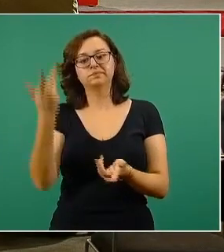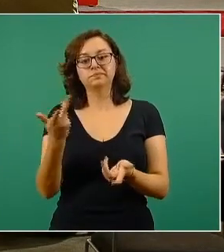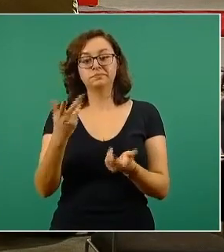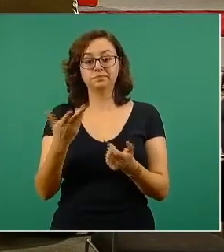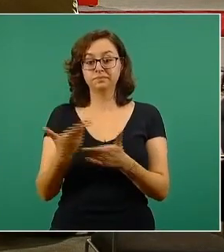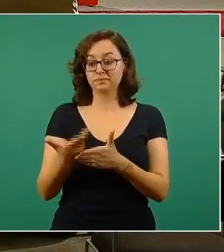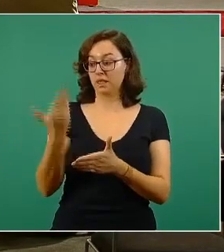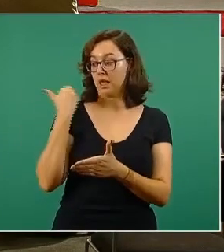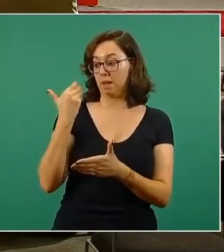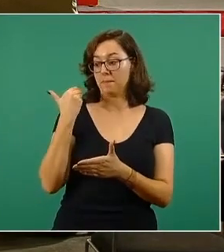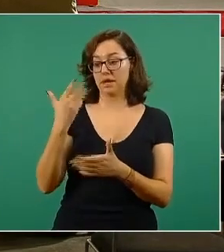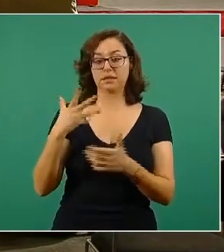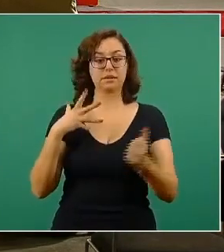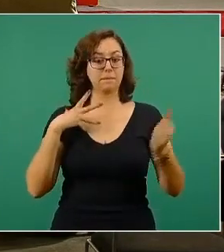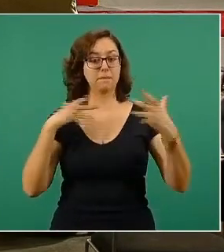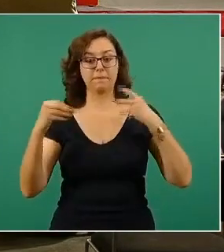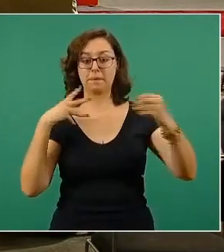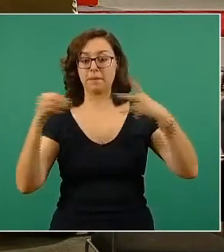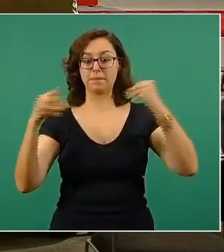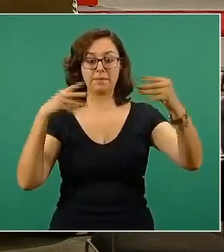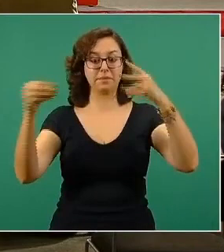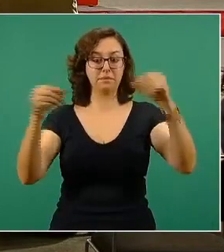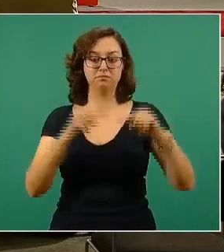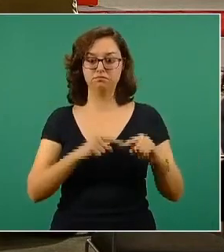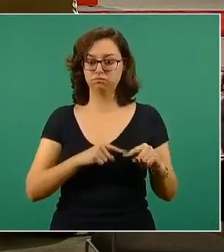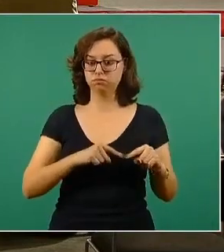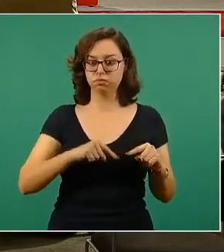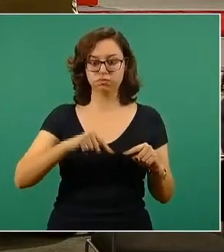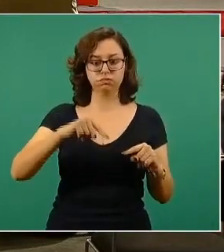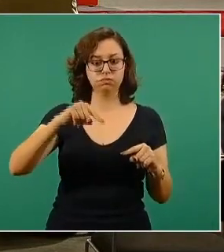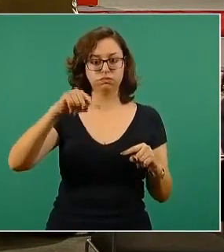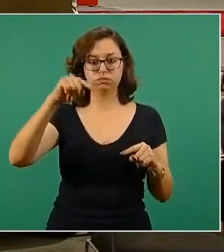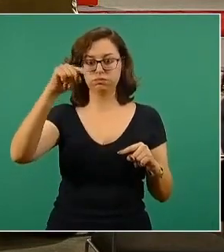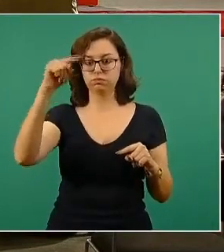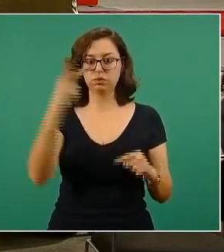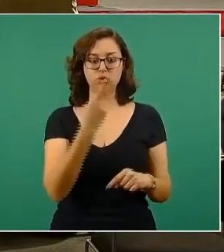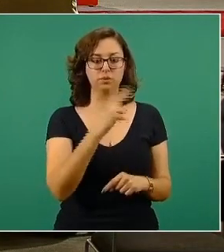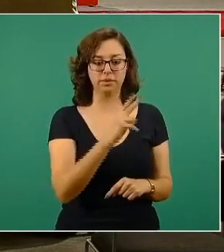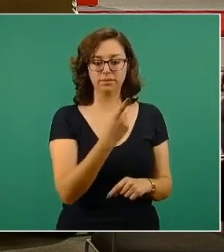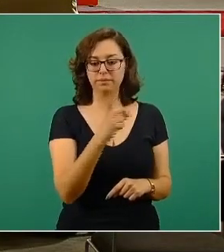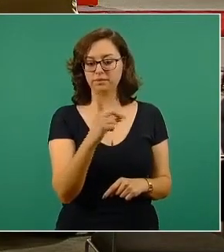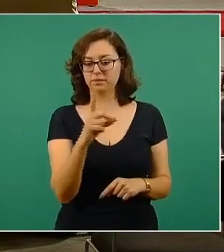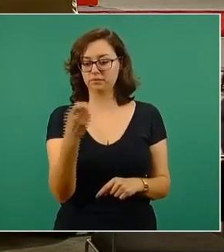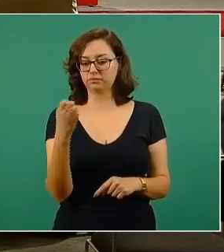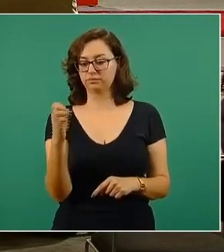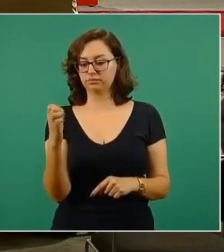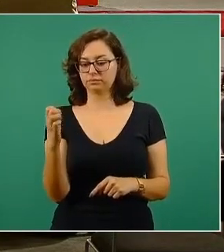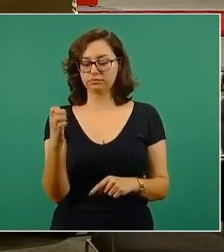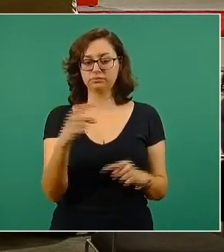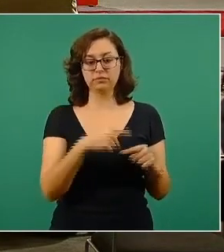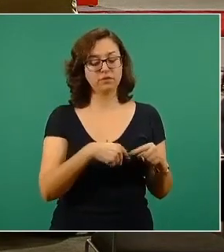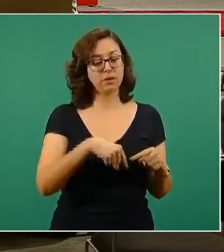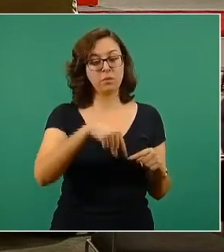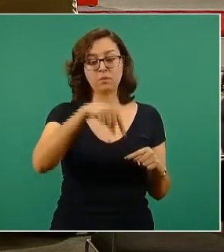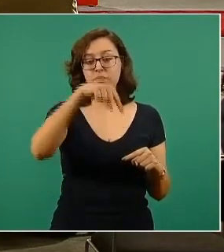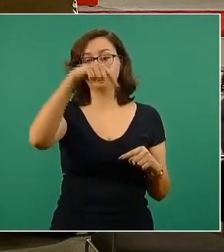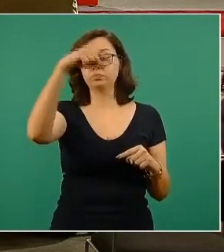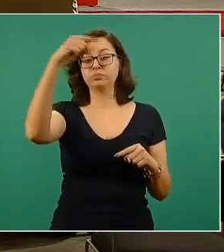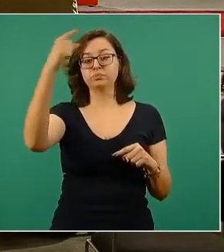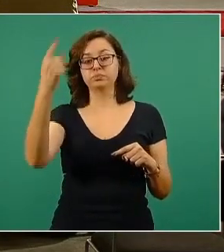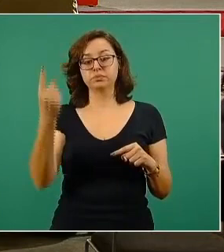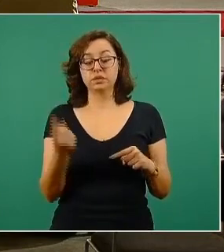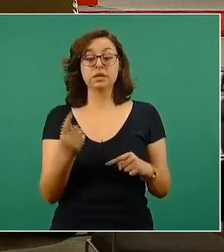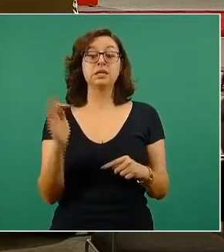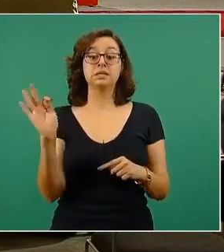aumento en la cantidad de casos nuevos durante esos meses, noviembre, diciembre y en la primera semana de enero, era